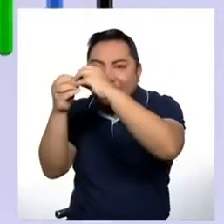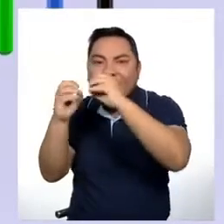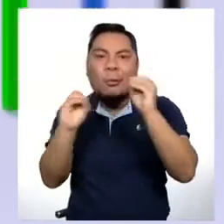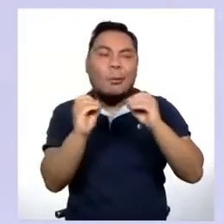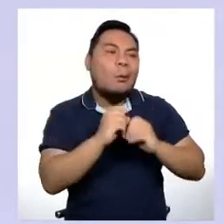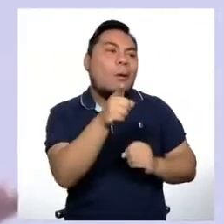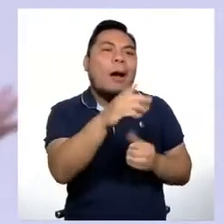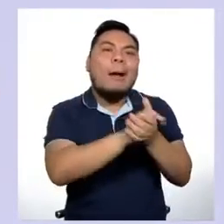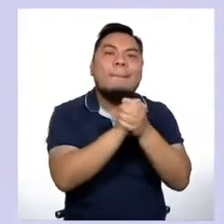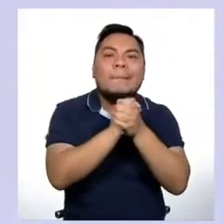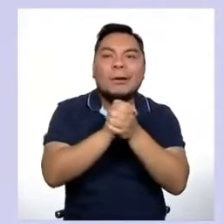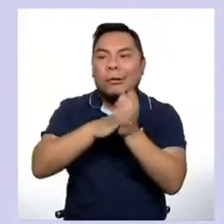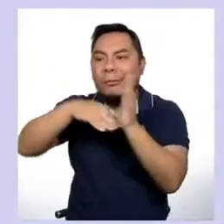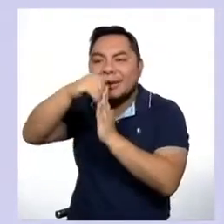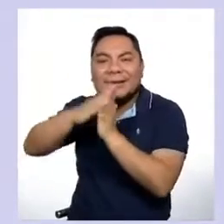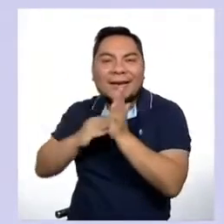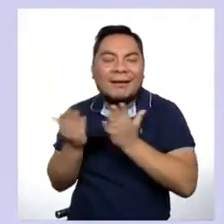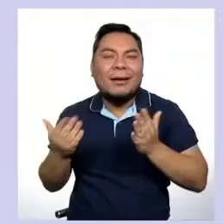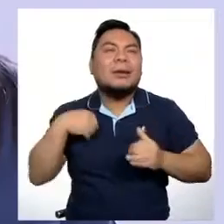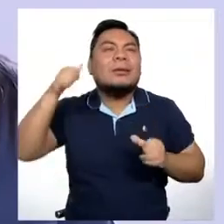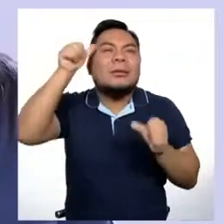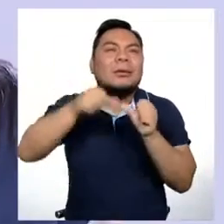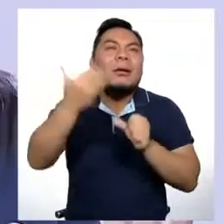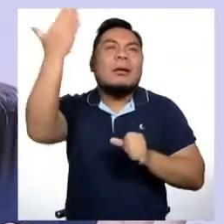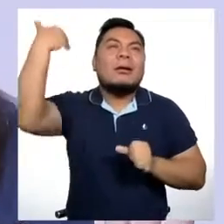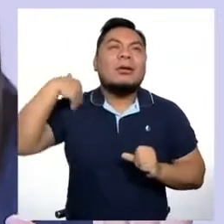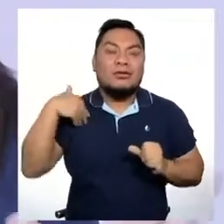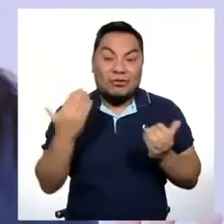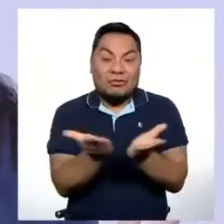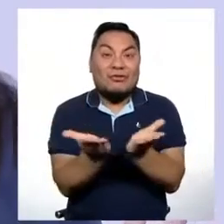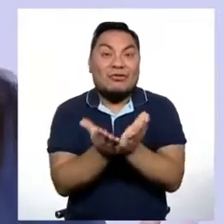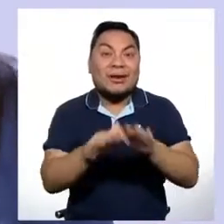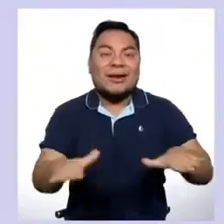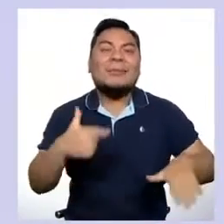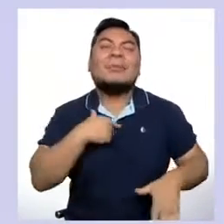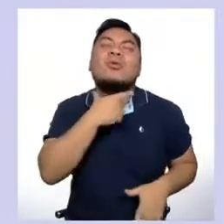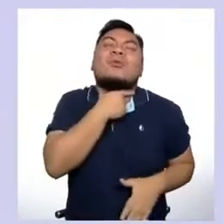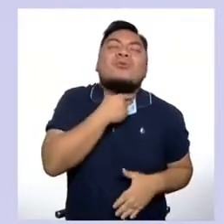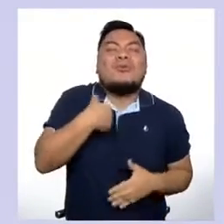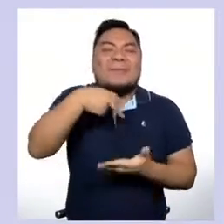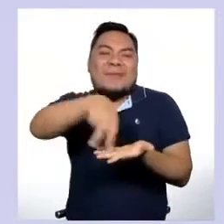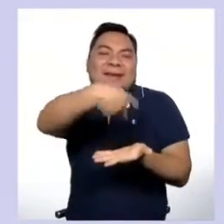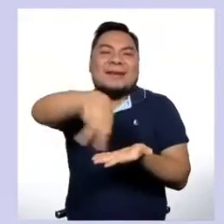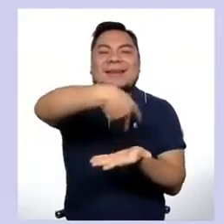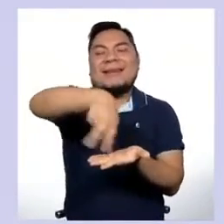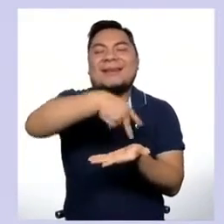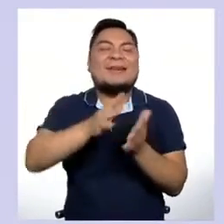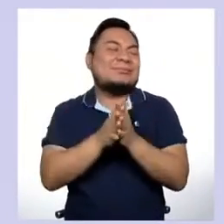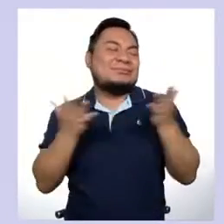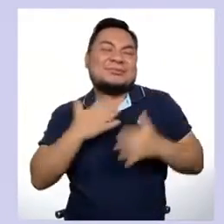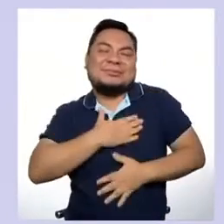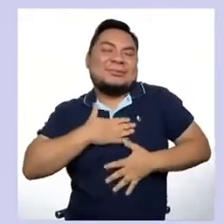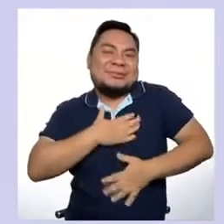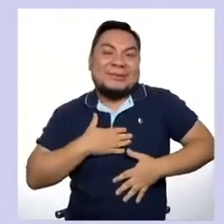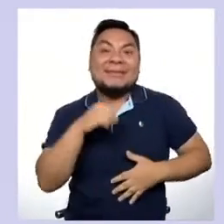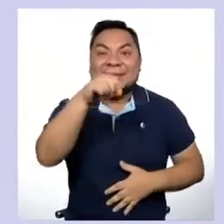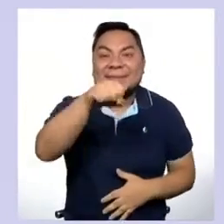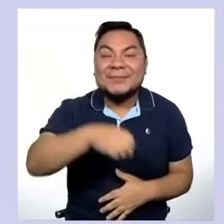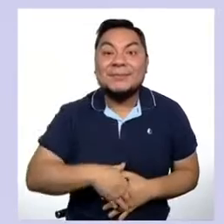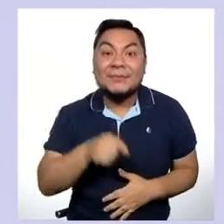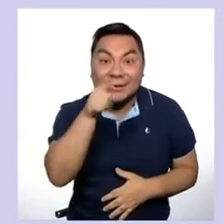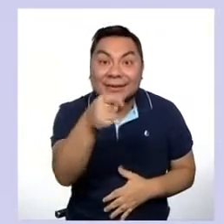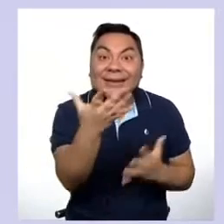amigos, pintar. Yo recuerdo que cuando estaba en mi jardín me encantaba bailar. Mover el cuerpo es tan divertido.